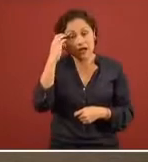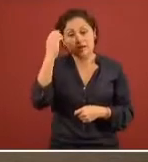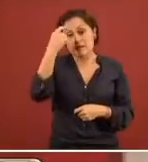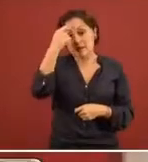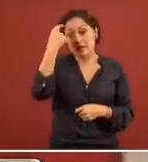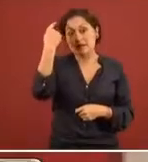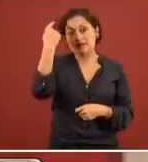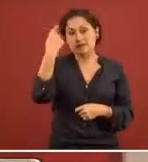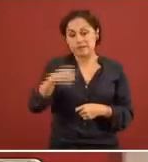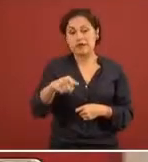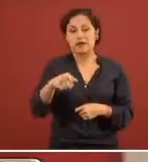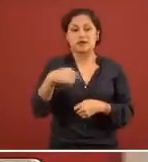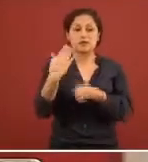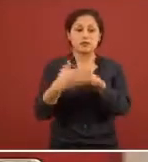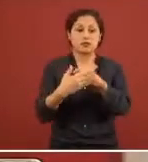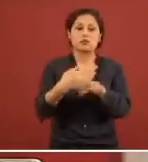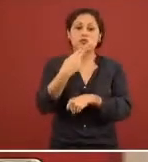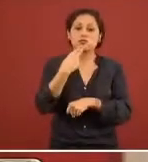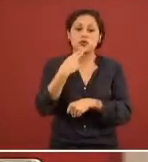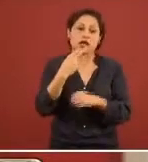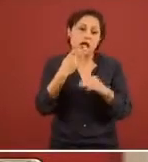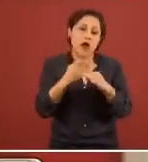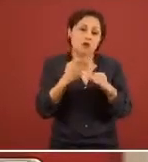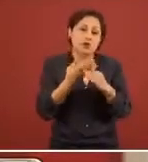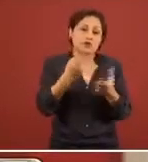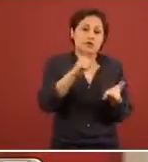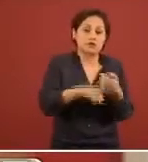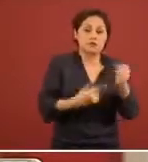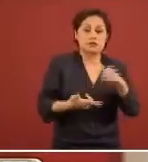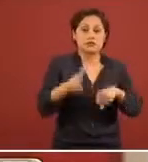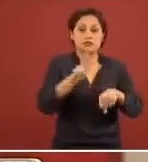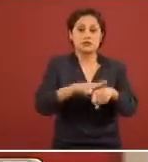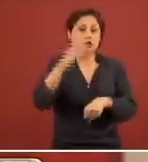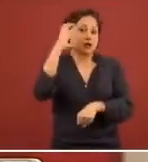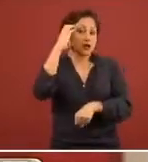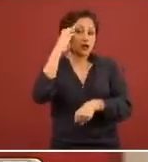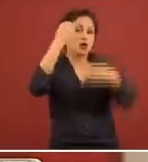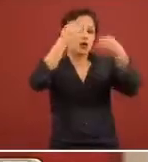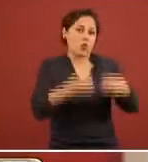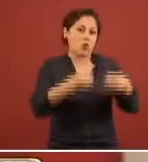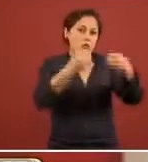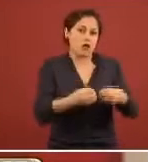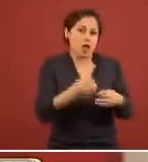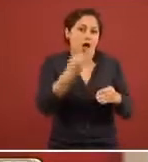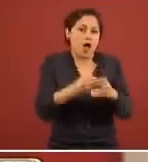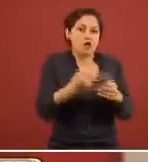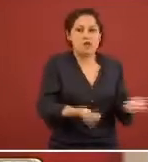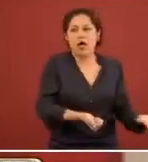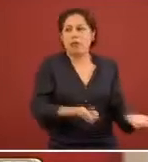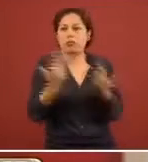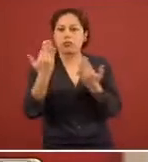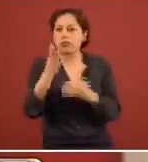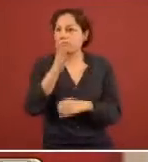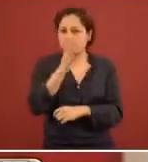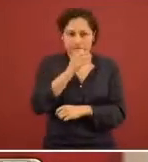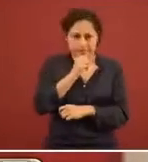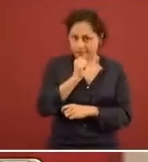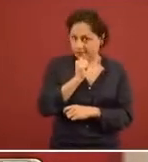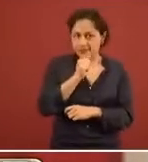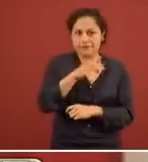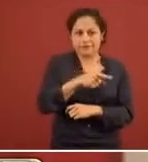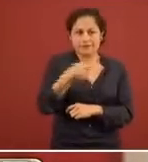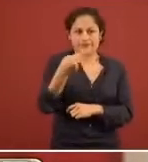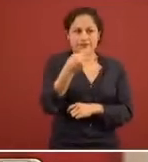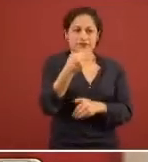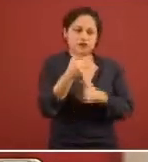este momento ocupadas con personas hospitalizadas. Obviamente no se les puede sacar del hospital si tienen necesidades,